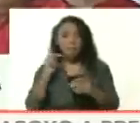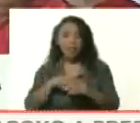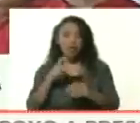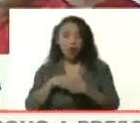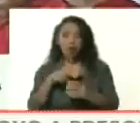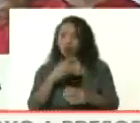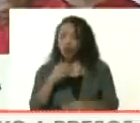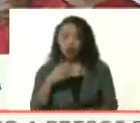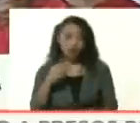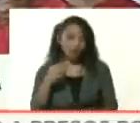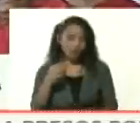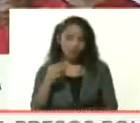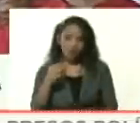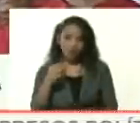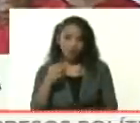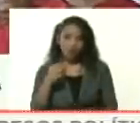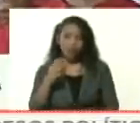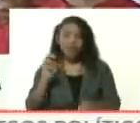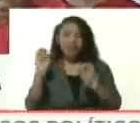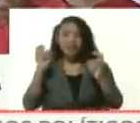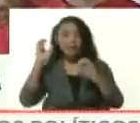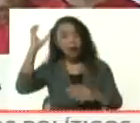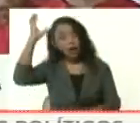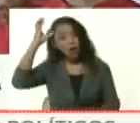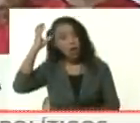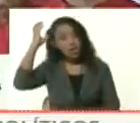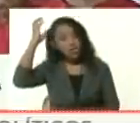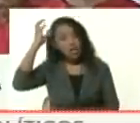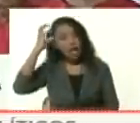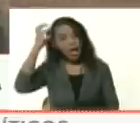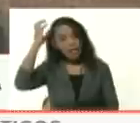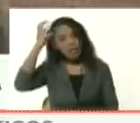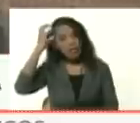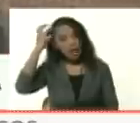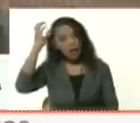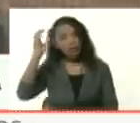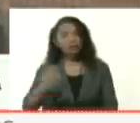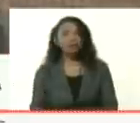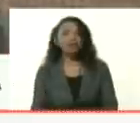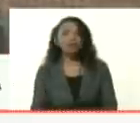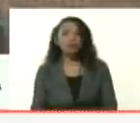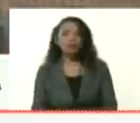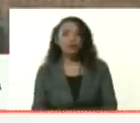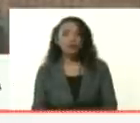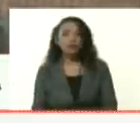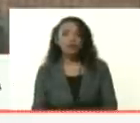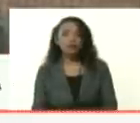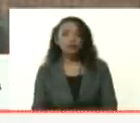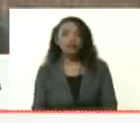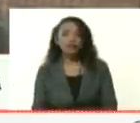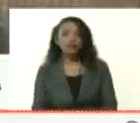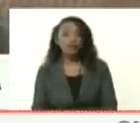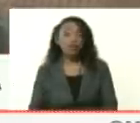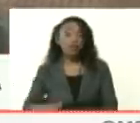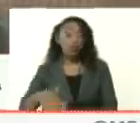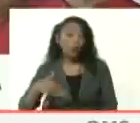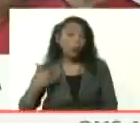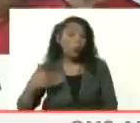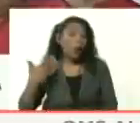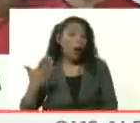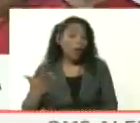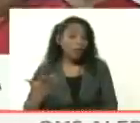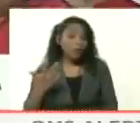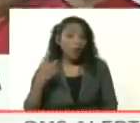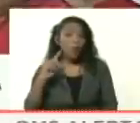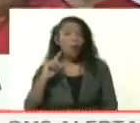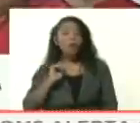no, no. Tema de conciencia más bien. Es un tema de conciencia. Y cuando algunos pueden pensar, pero la